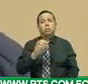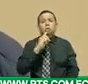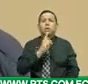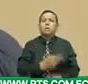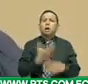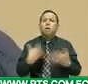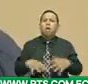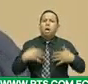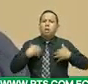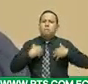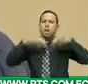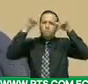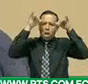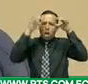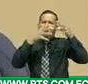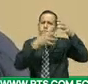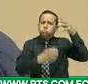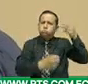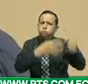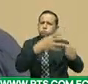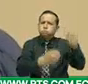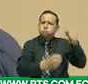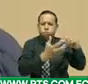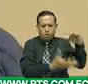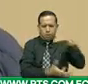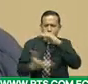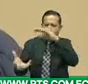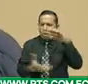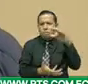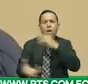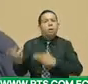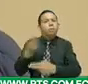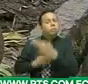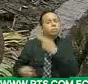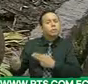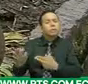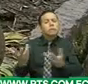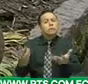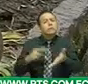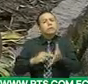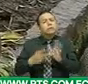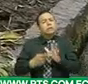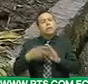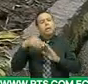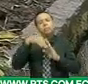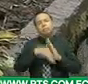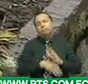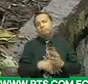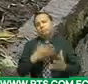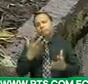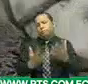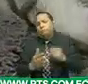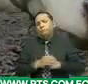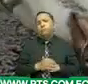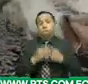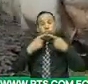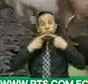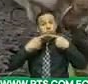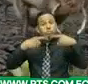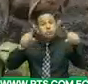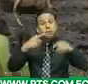diario y esa va a ser una de las actividades muy afectadas. Dentro de la declaratoria se estipuló la